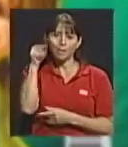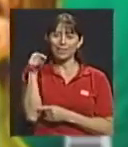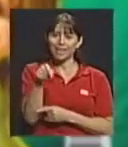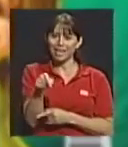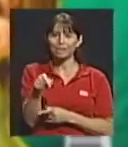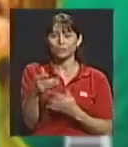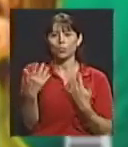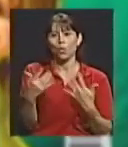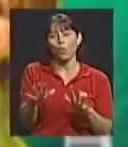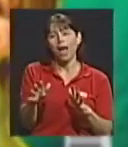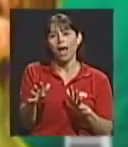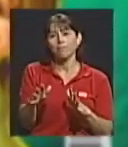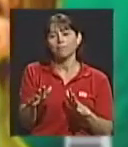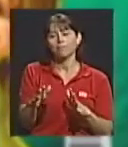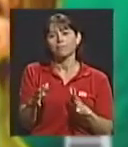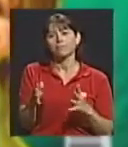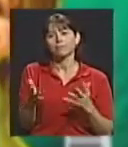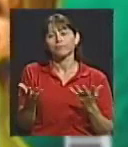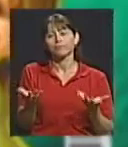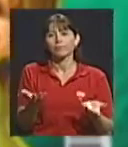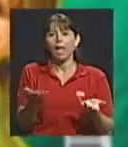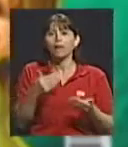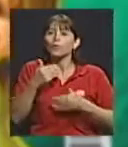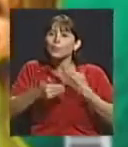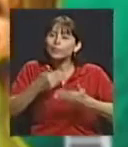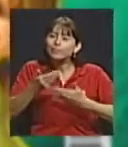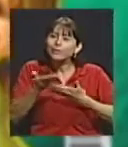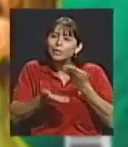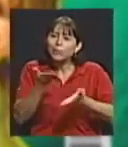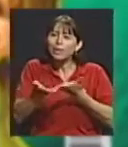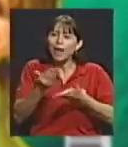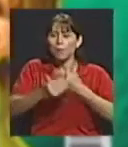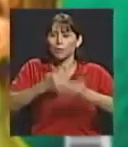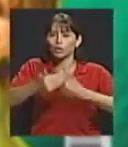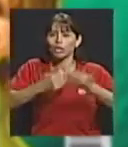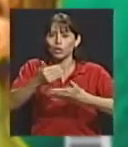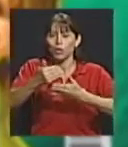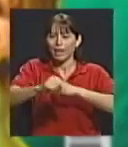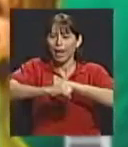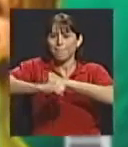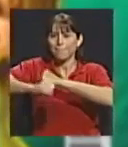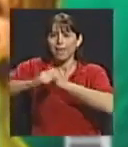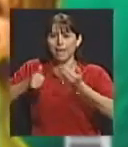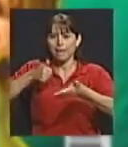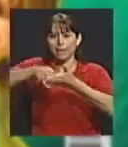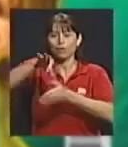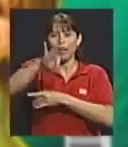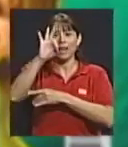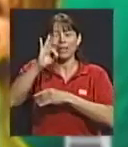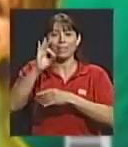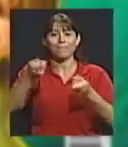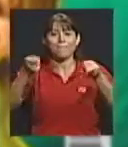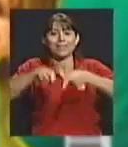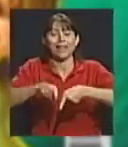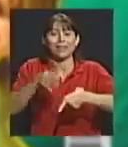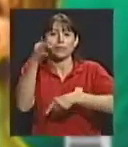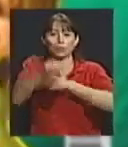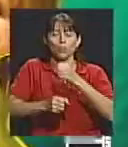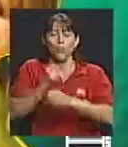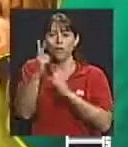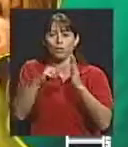a contribuir a al proceso de campaña electoral que se va a dar Precisamente en el 2013